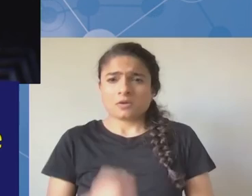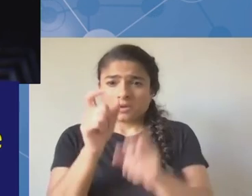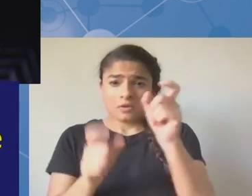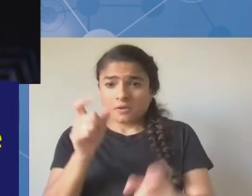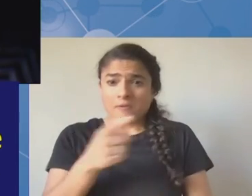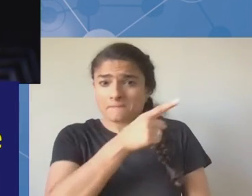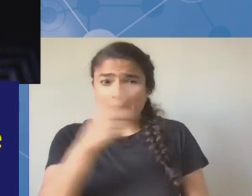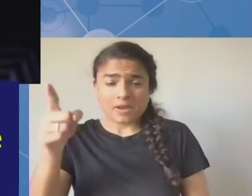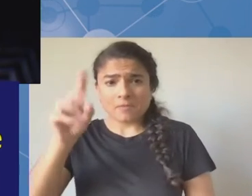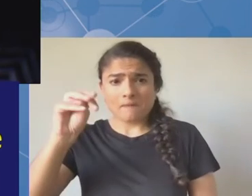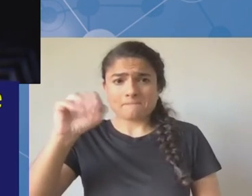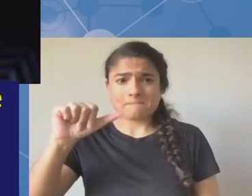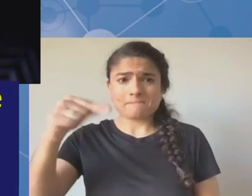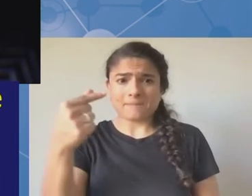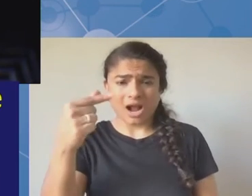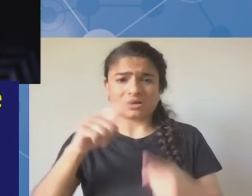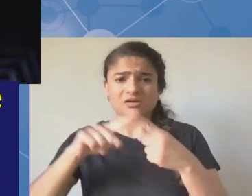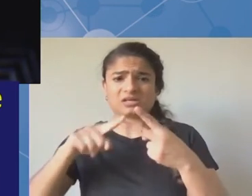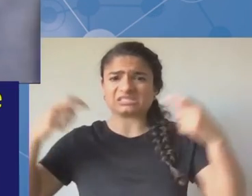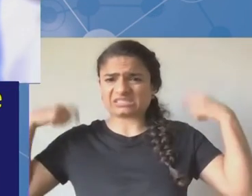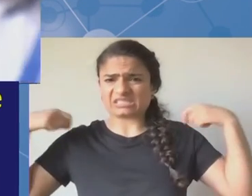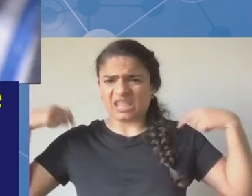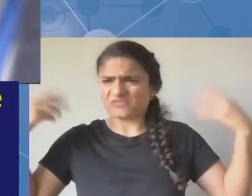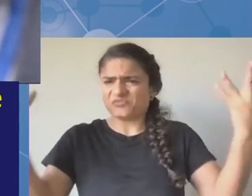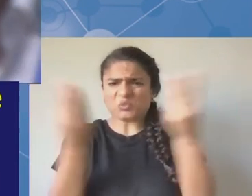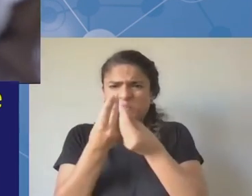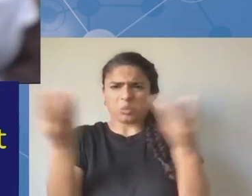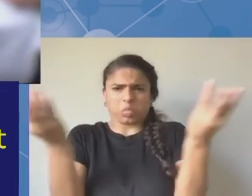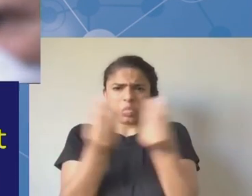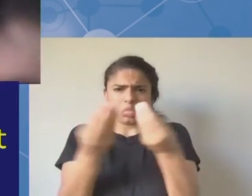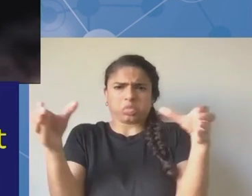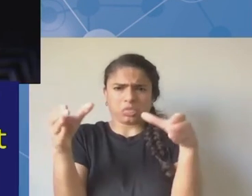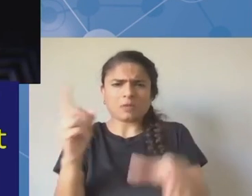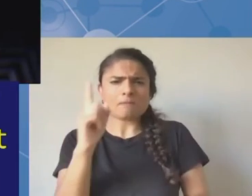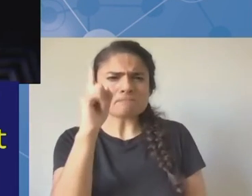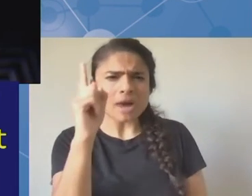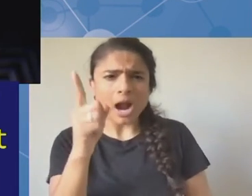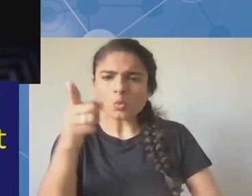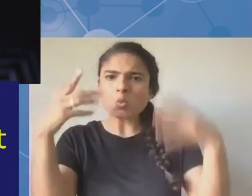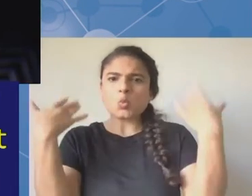En la secretaría del grupo MAC